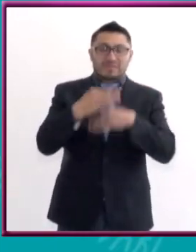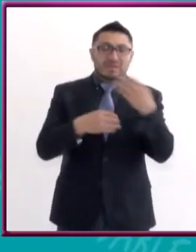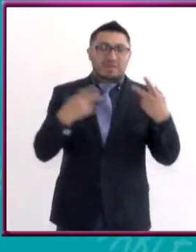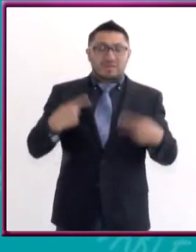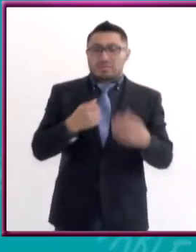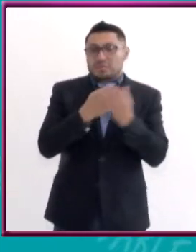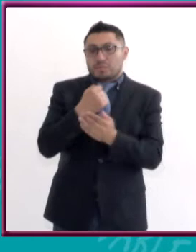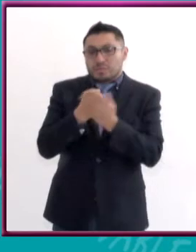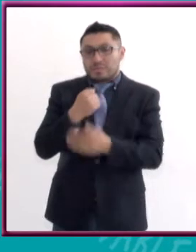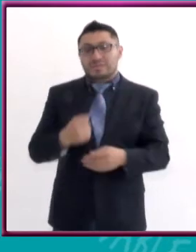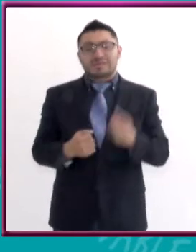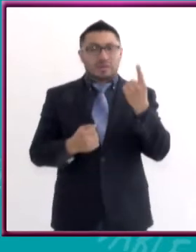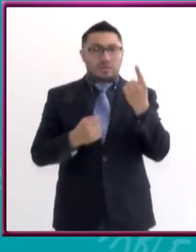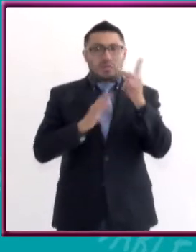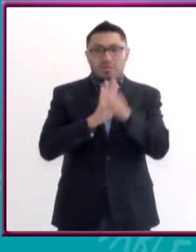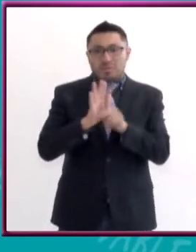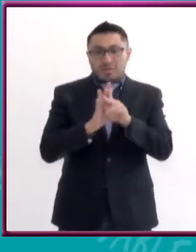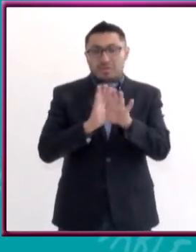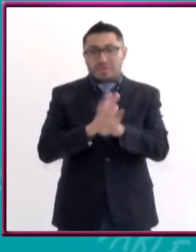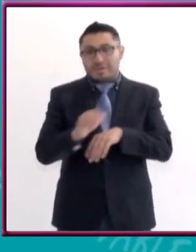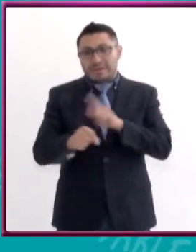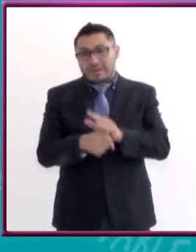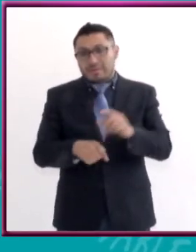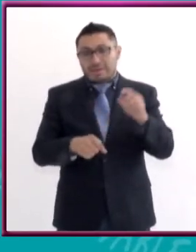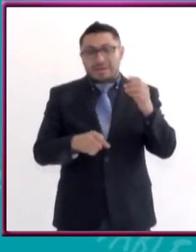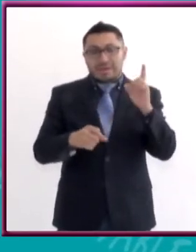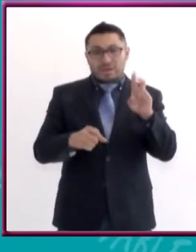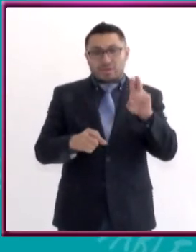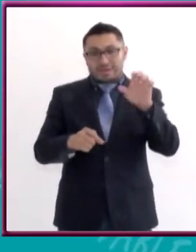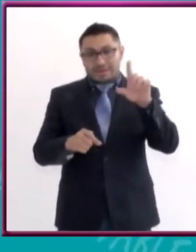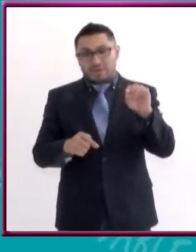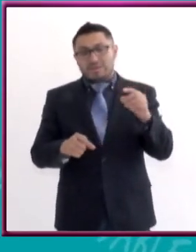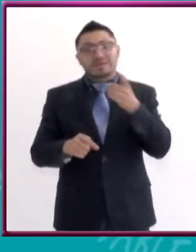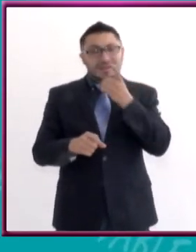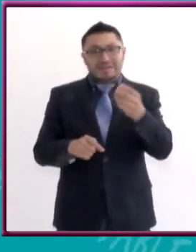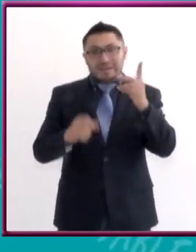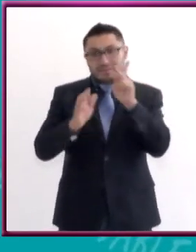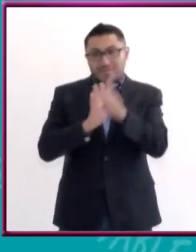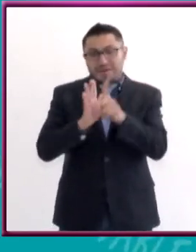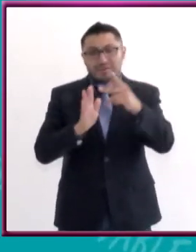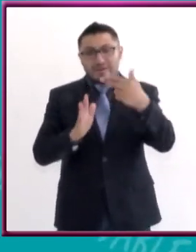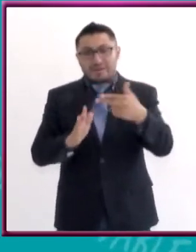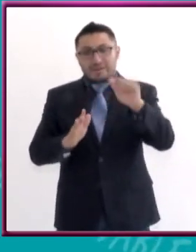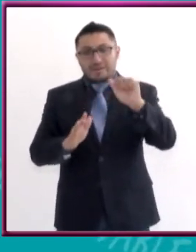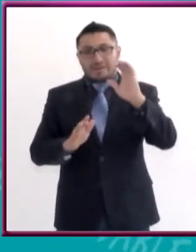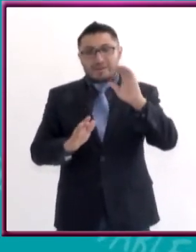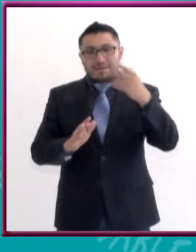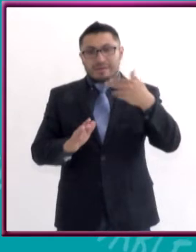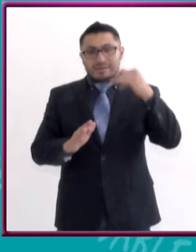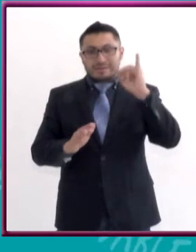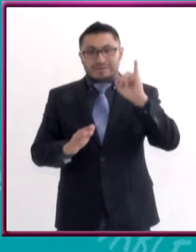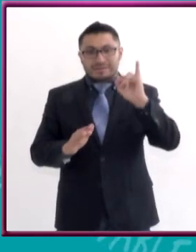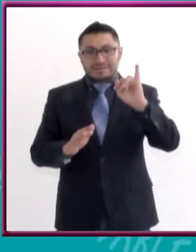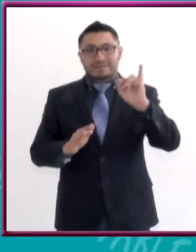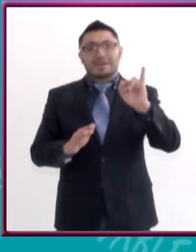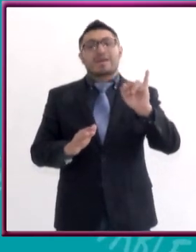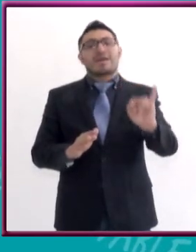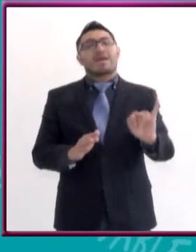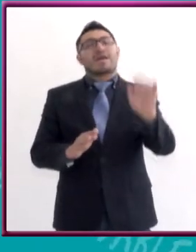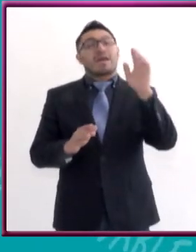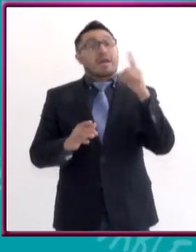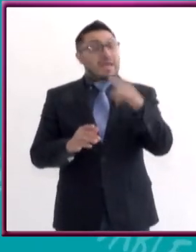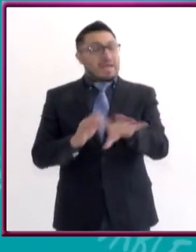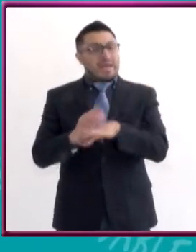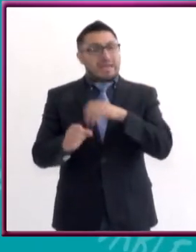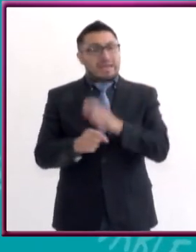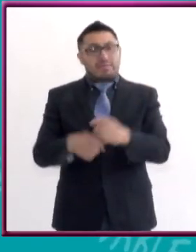acariciando. Un video de animales en duelo, bueno, como te comentaba, podía ser la película de Hachi, donde el animal